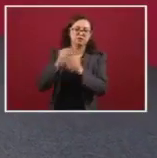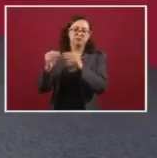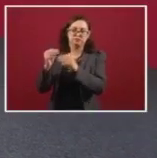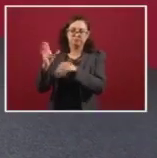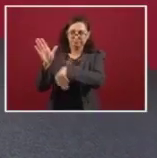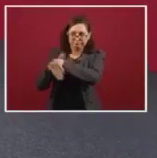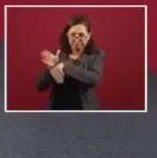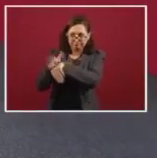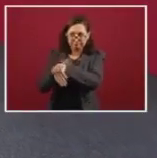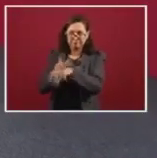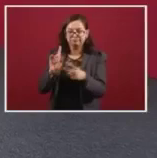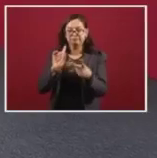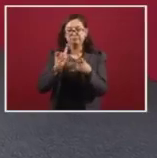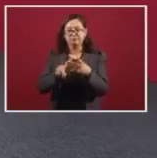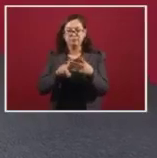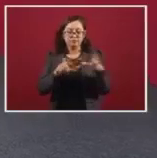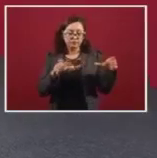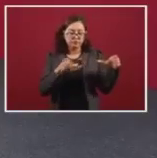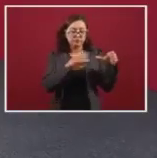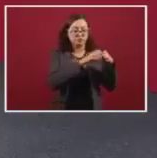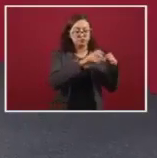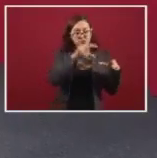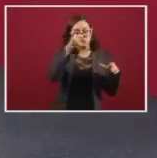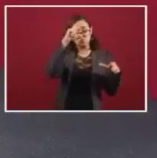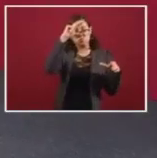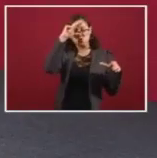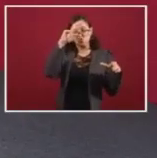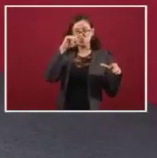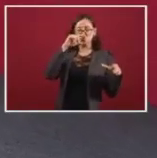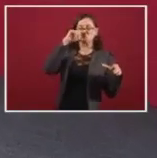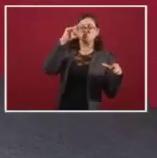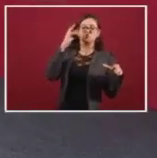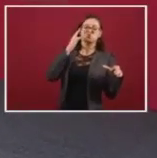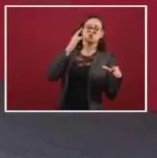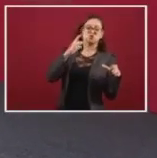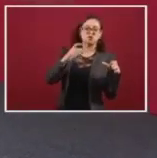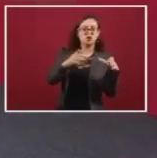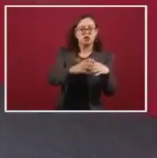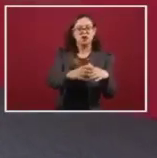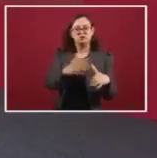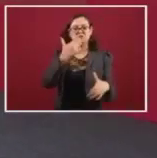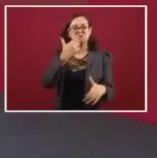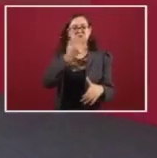expertos, a los tecnócratas, a los